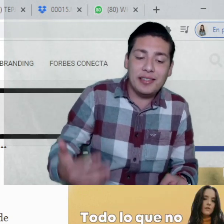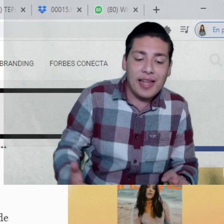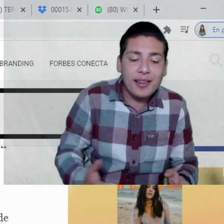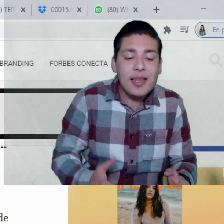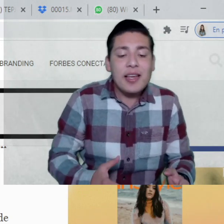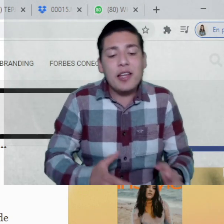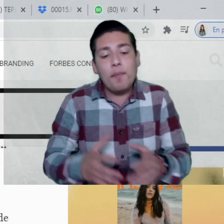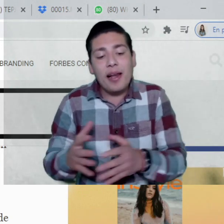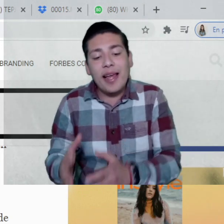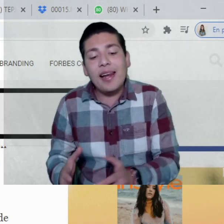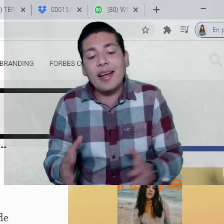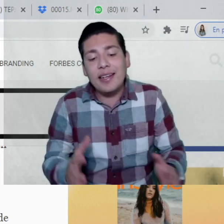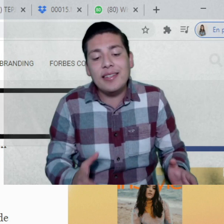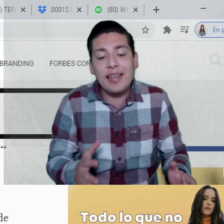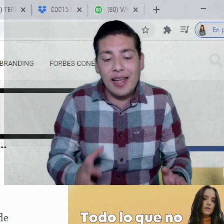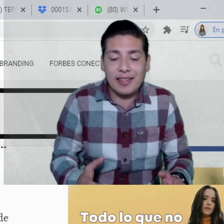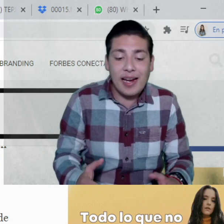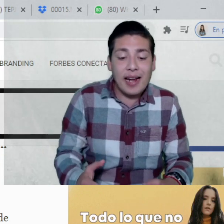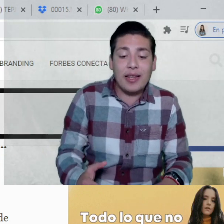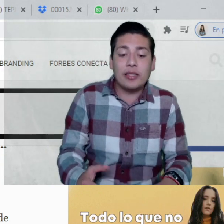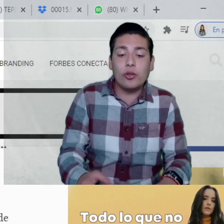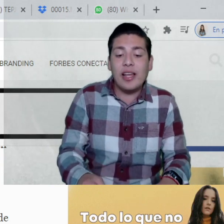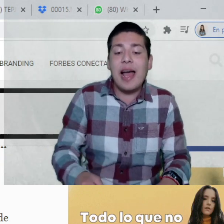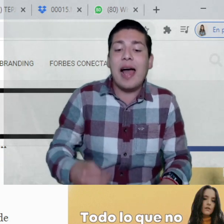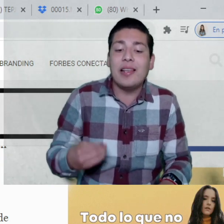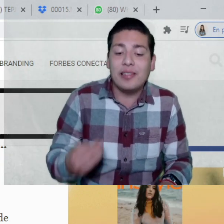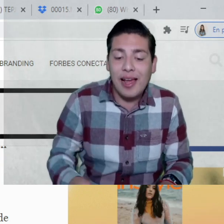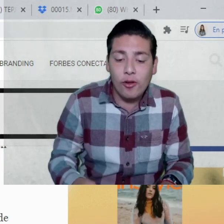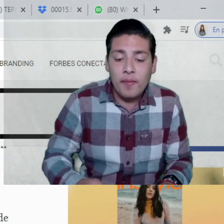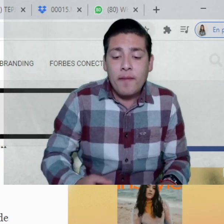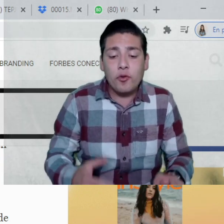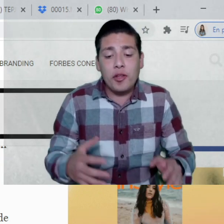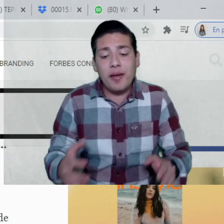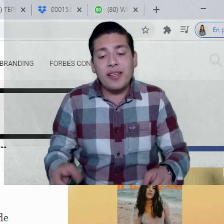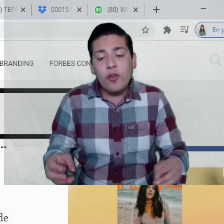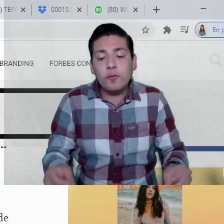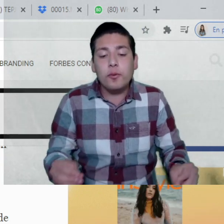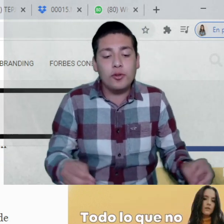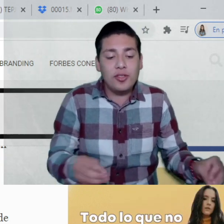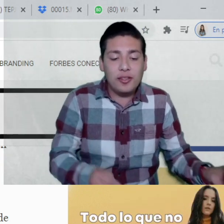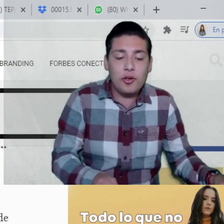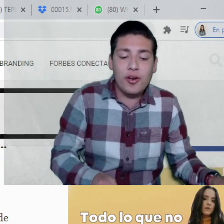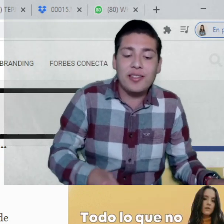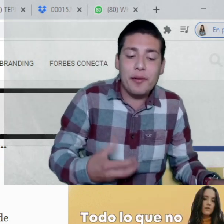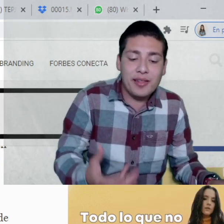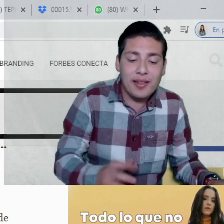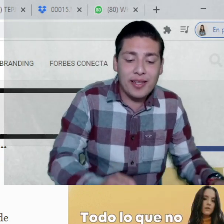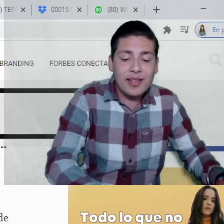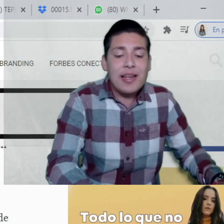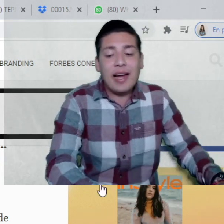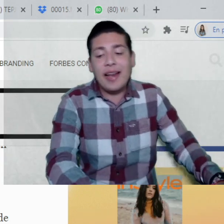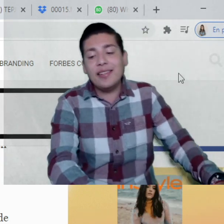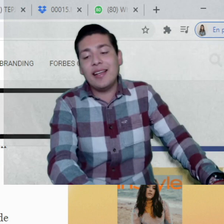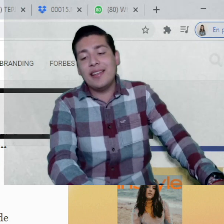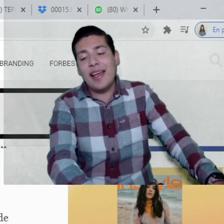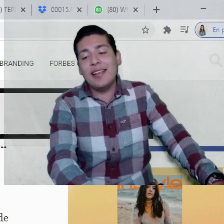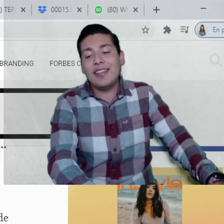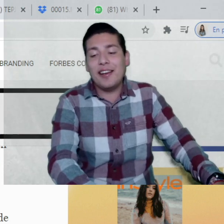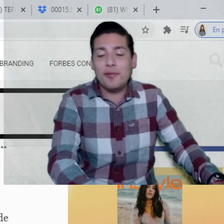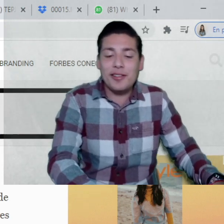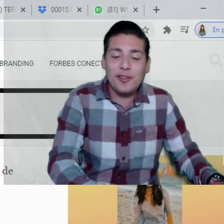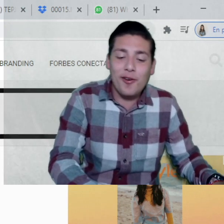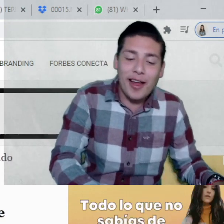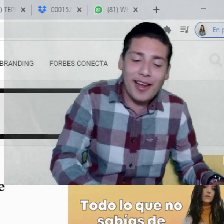de electricidad y paliar la crisis eléctrica que azota al estado, donde más de 2.6 millones de habitantes carecen